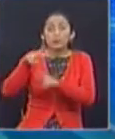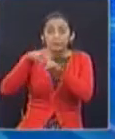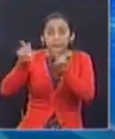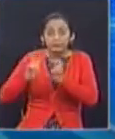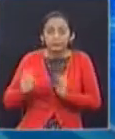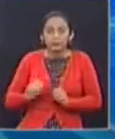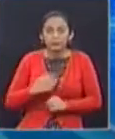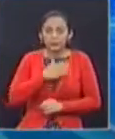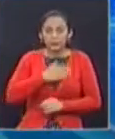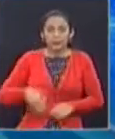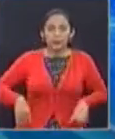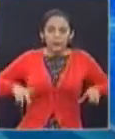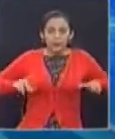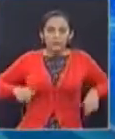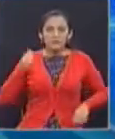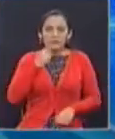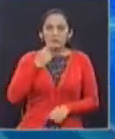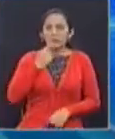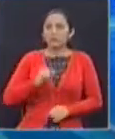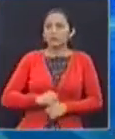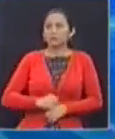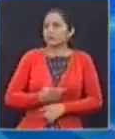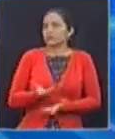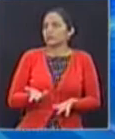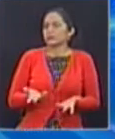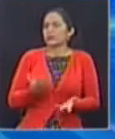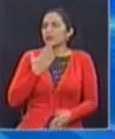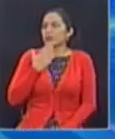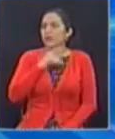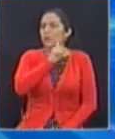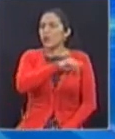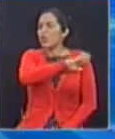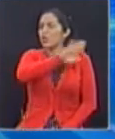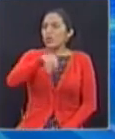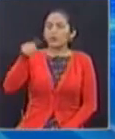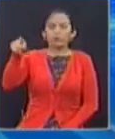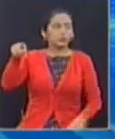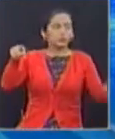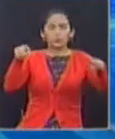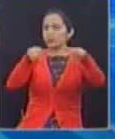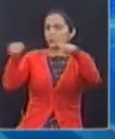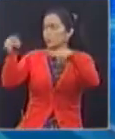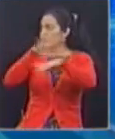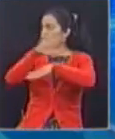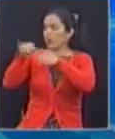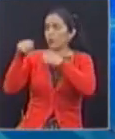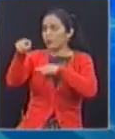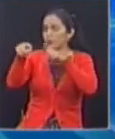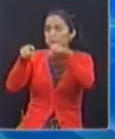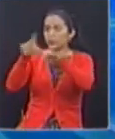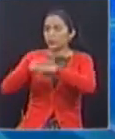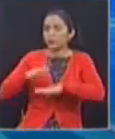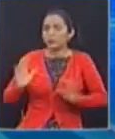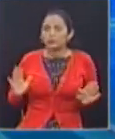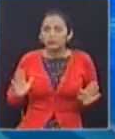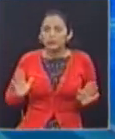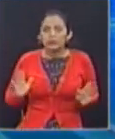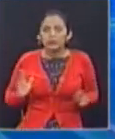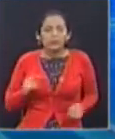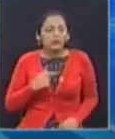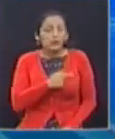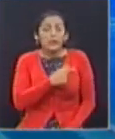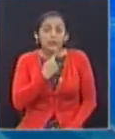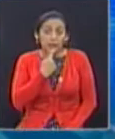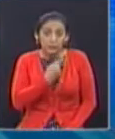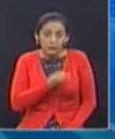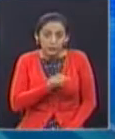dice: pero señor Glass, todos los dedos apuntan a usted. Y luego el mismo presidente Moreno se reúne